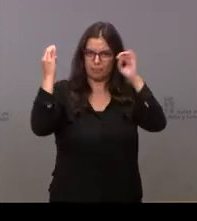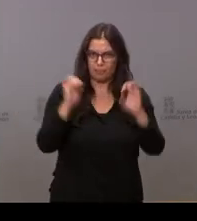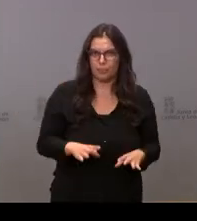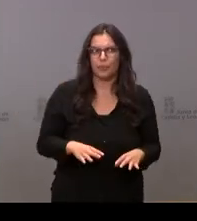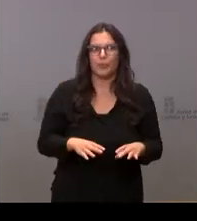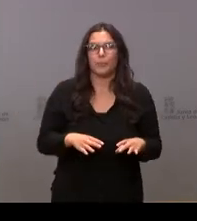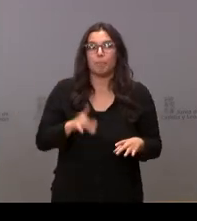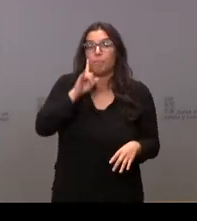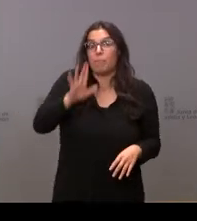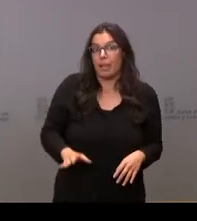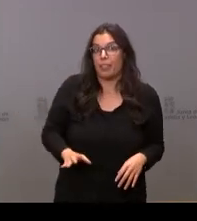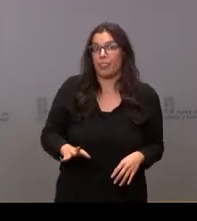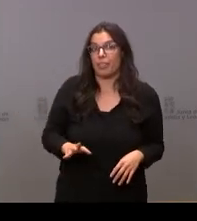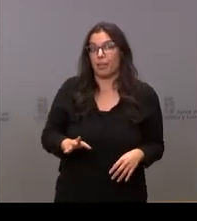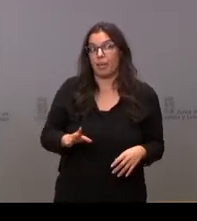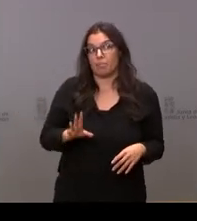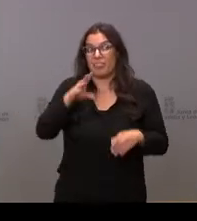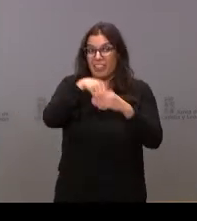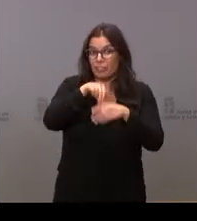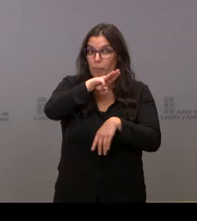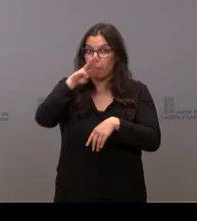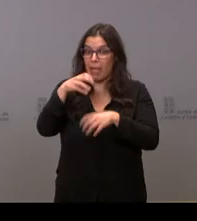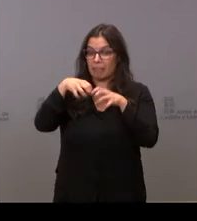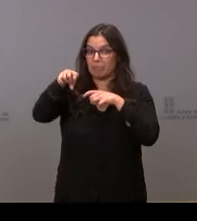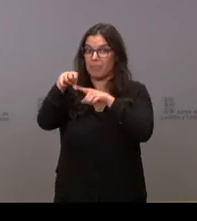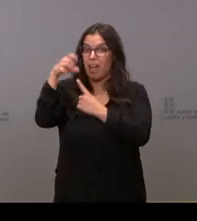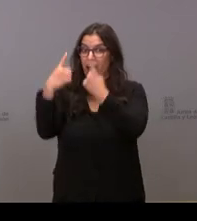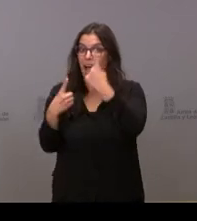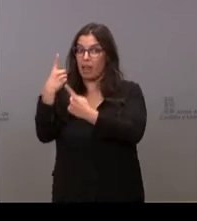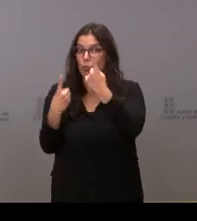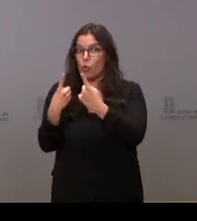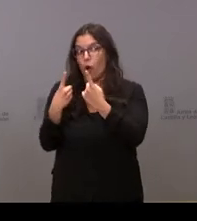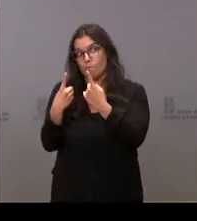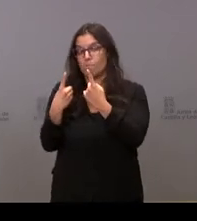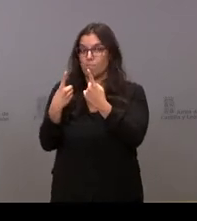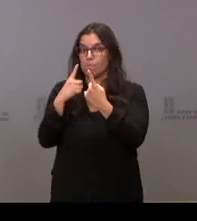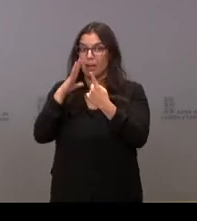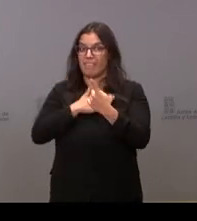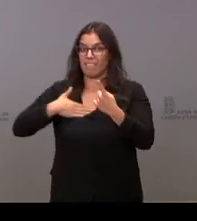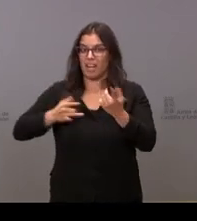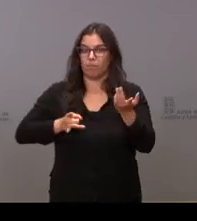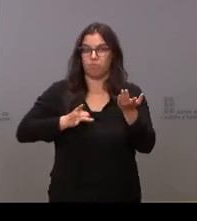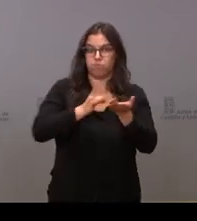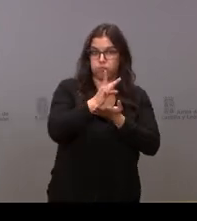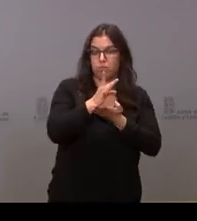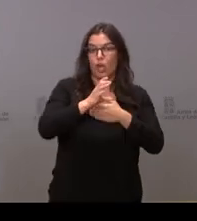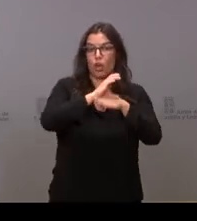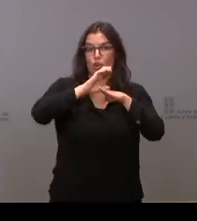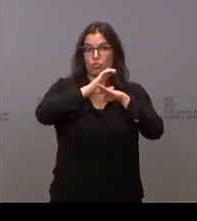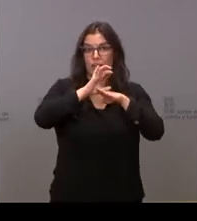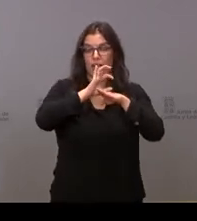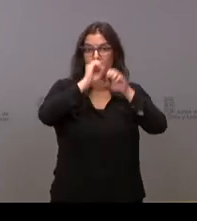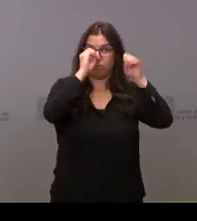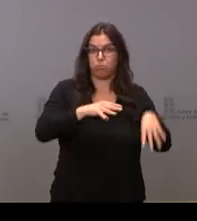y que parece que hay una parte del Partido Popular que sí que quiere que la consejera cese o que incluso se adelanten